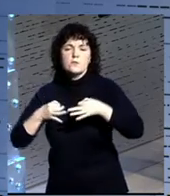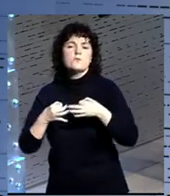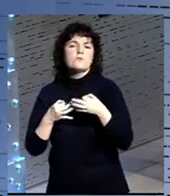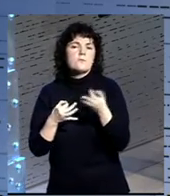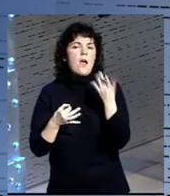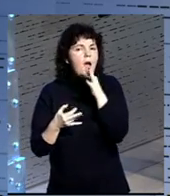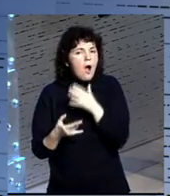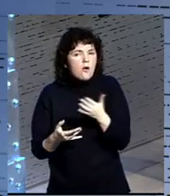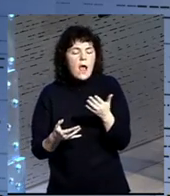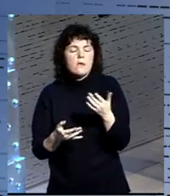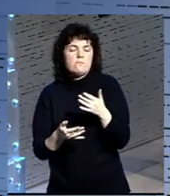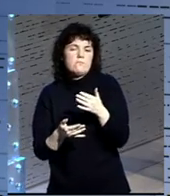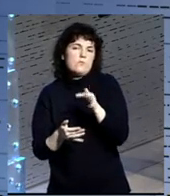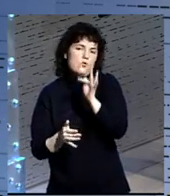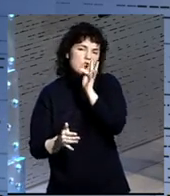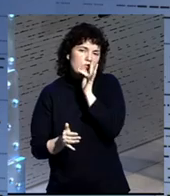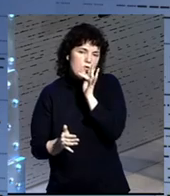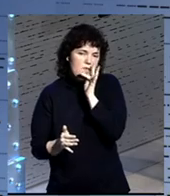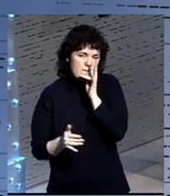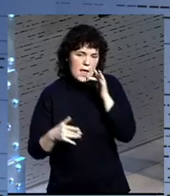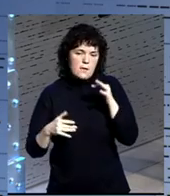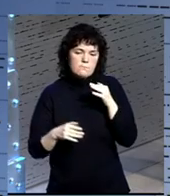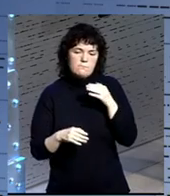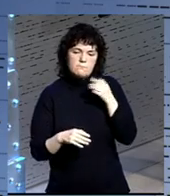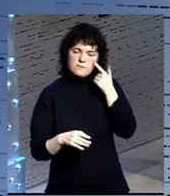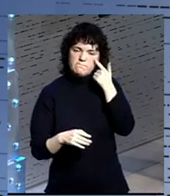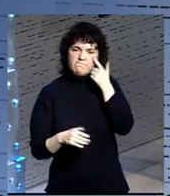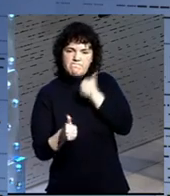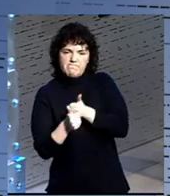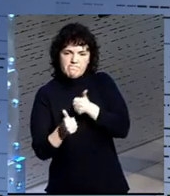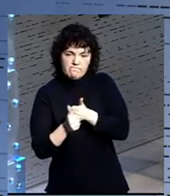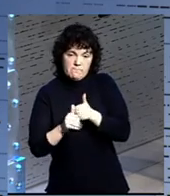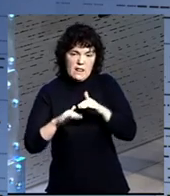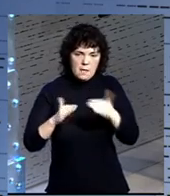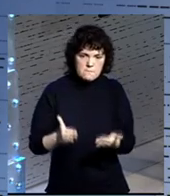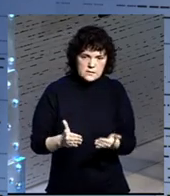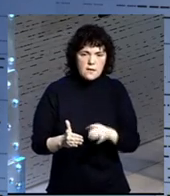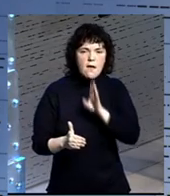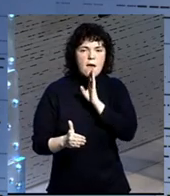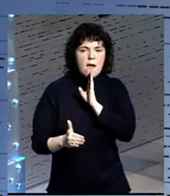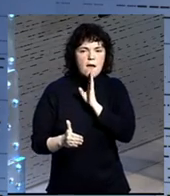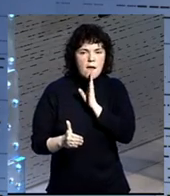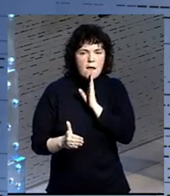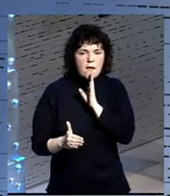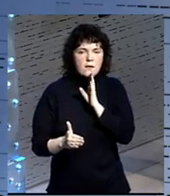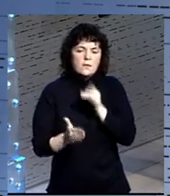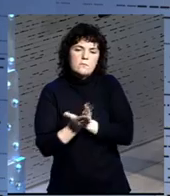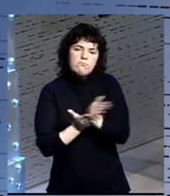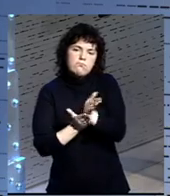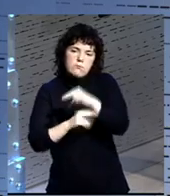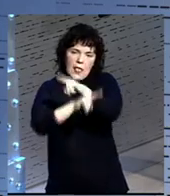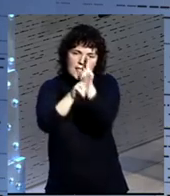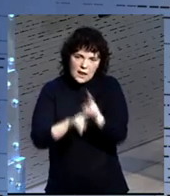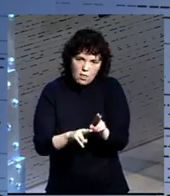a estar ahora todavía más encima de la mesa. Como señalaba antes, diversificación